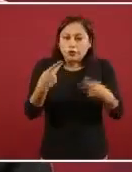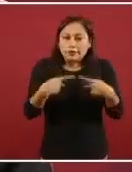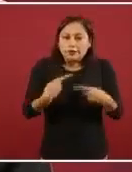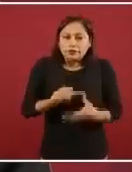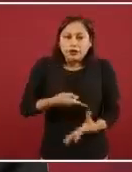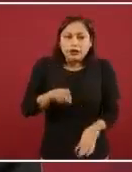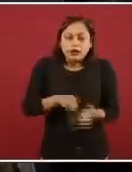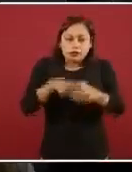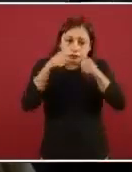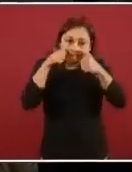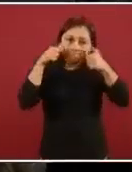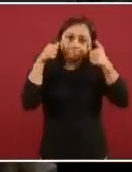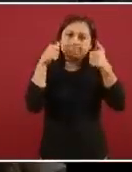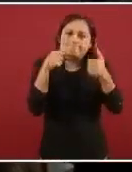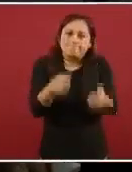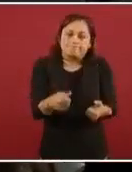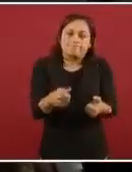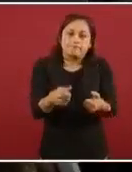porque